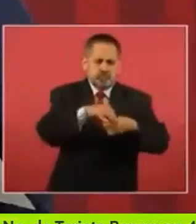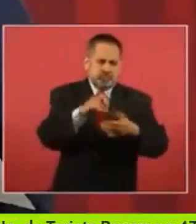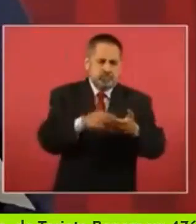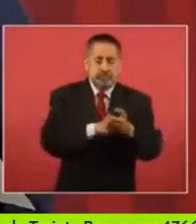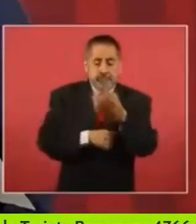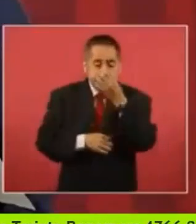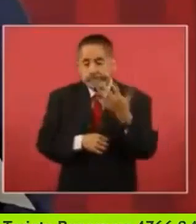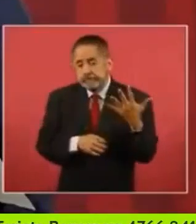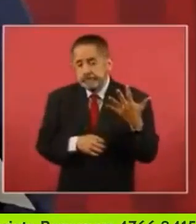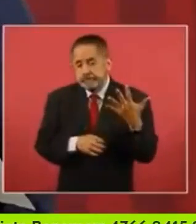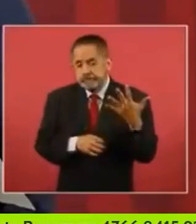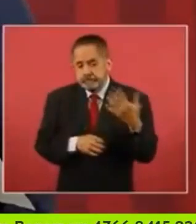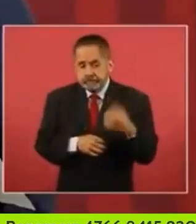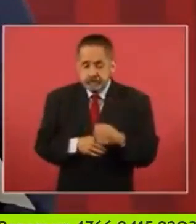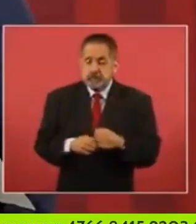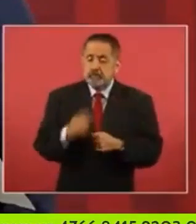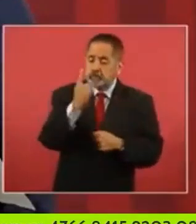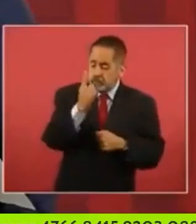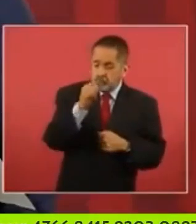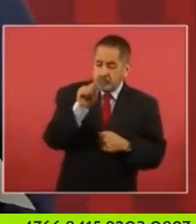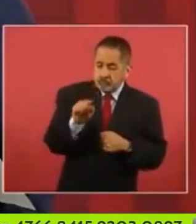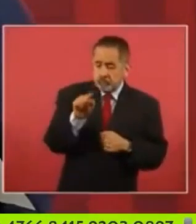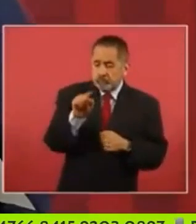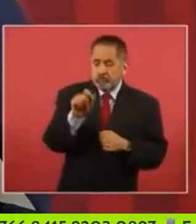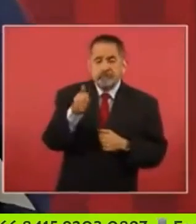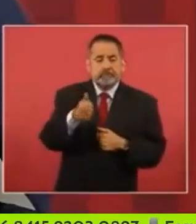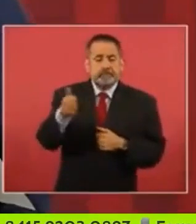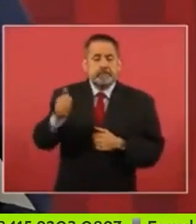5el 1.66